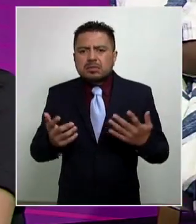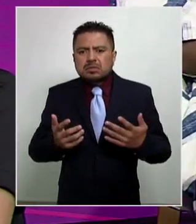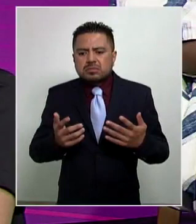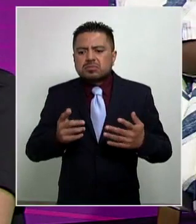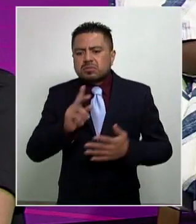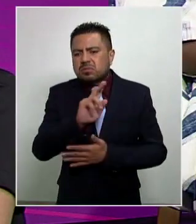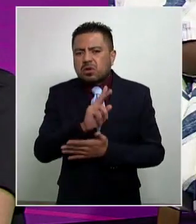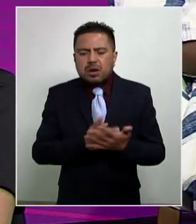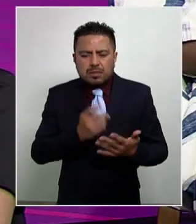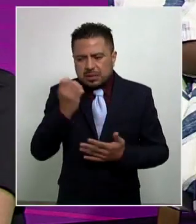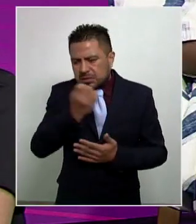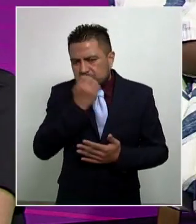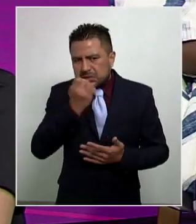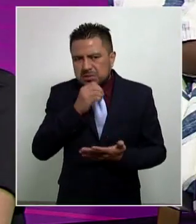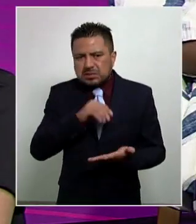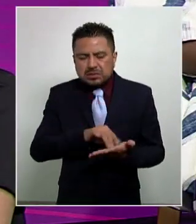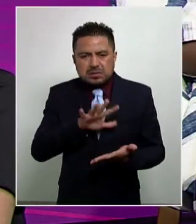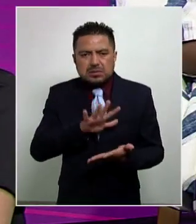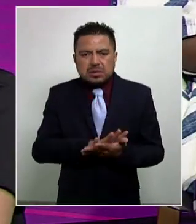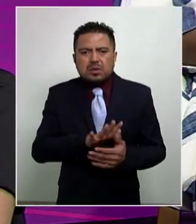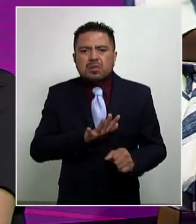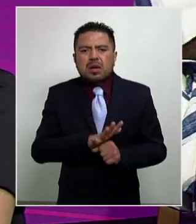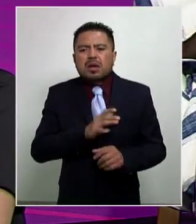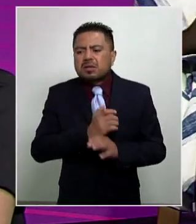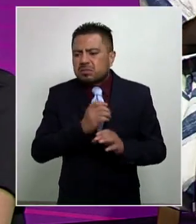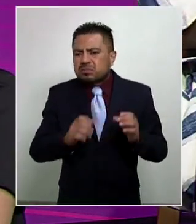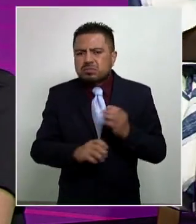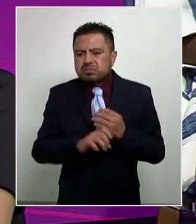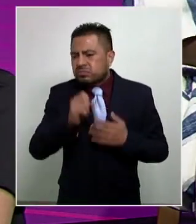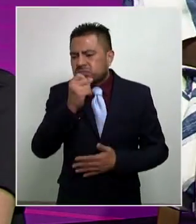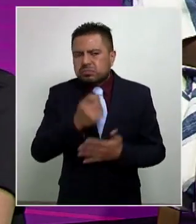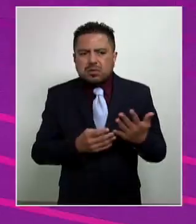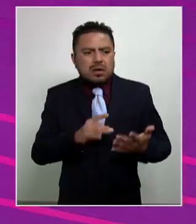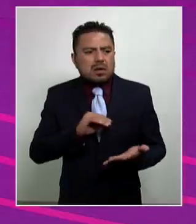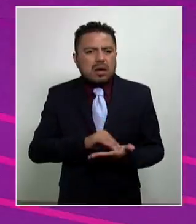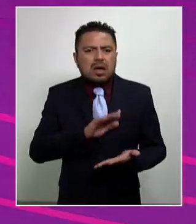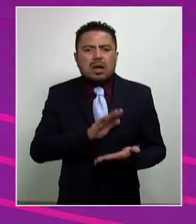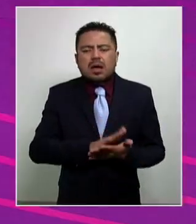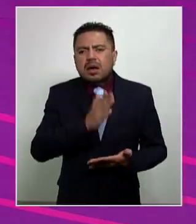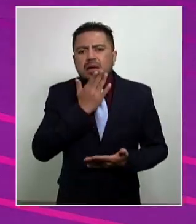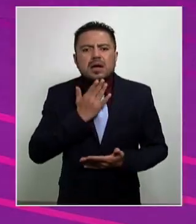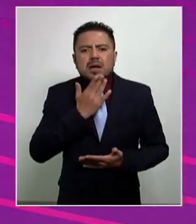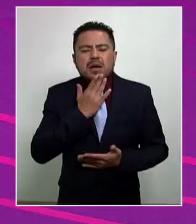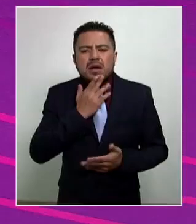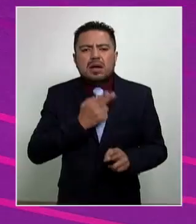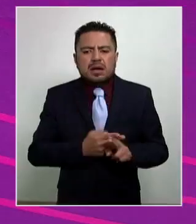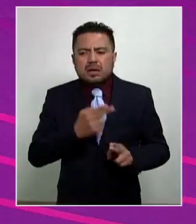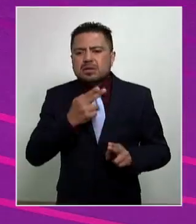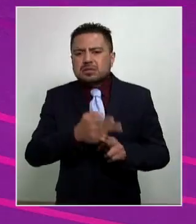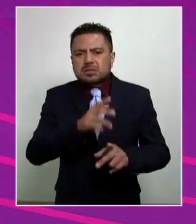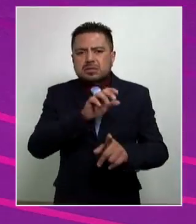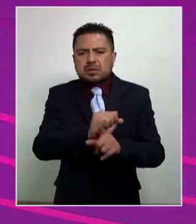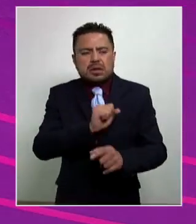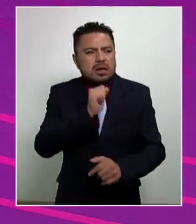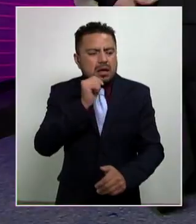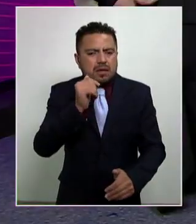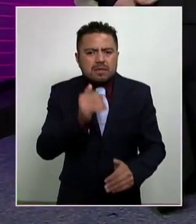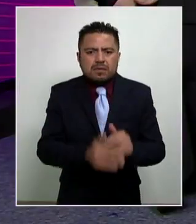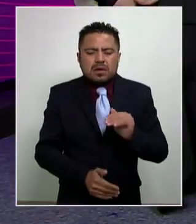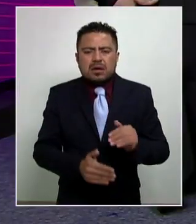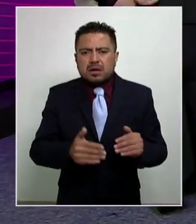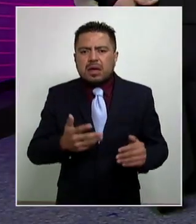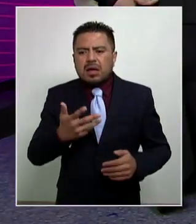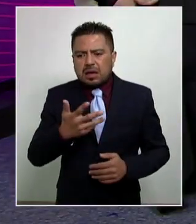programas escolares, pues en muchas cosas que no voy a estar como diciendo, hasta el hecho de que por fin estamos